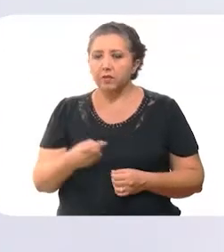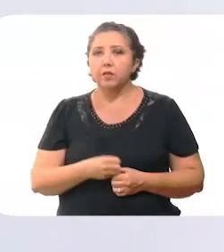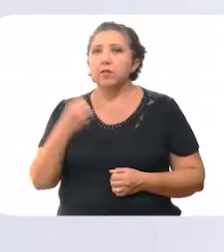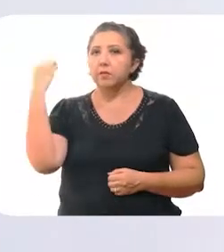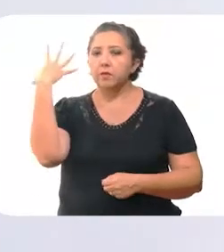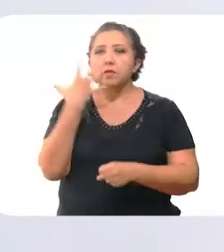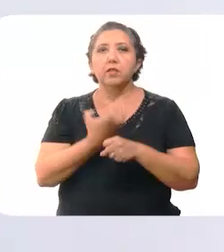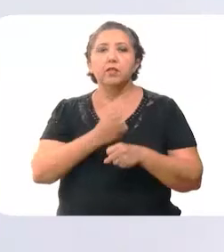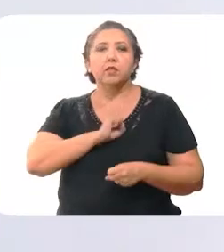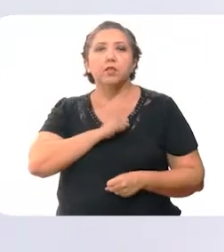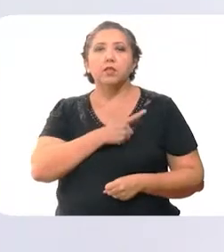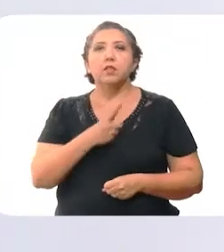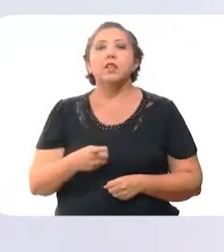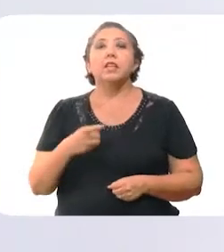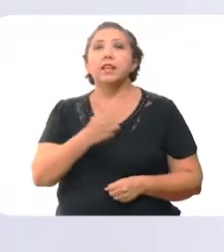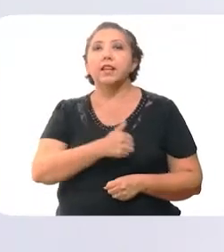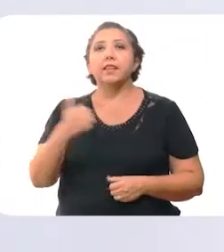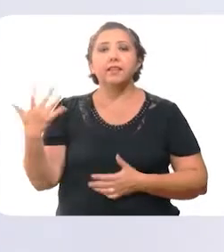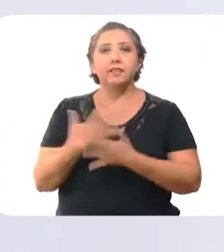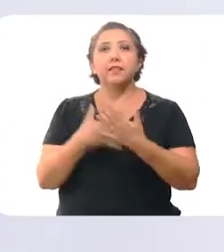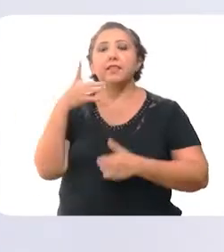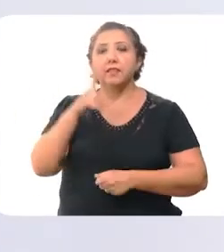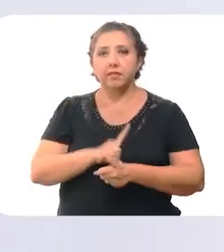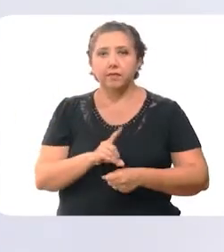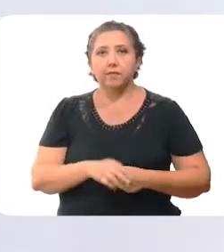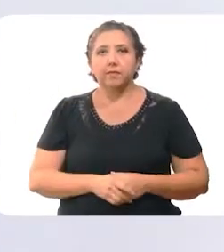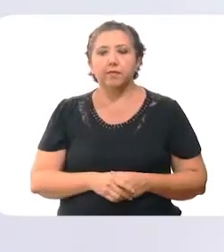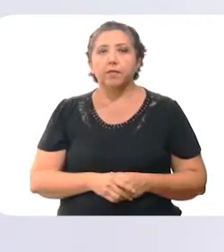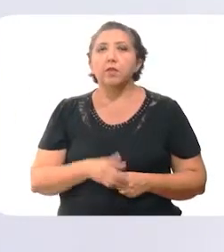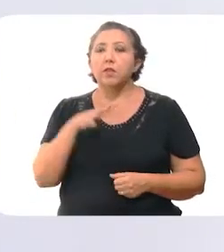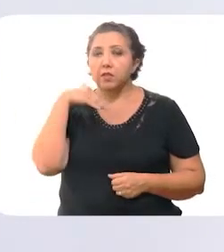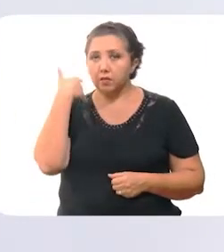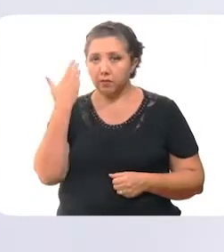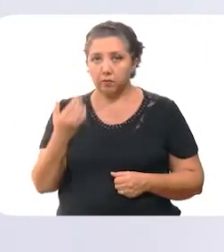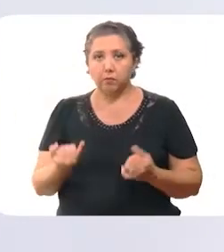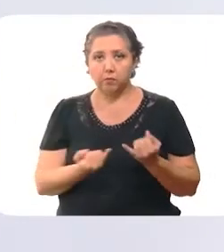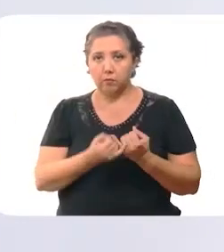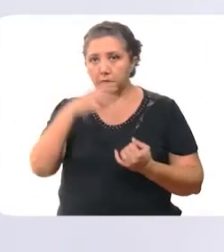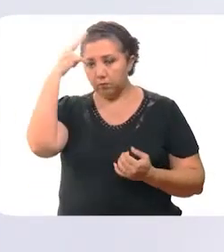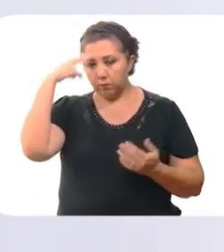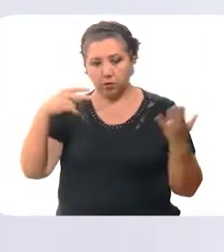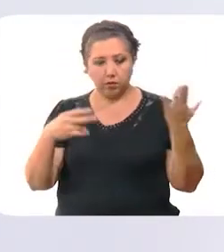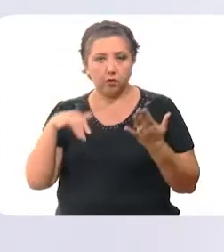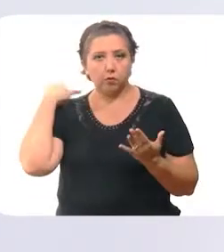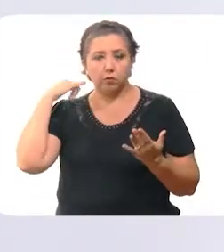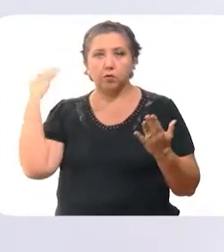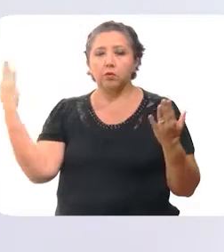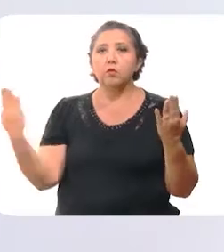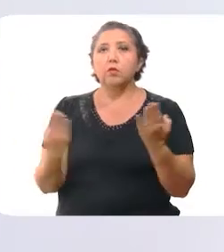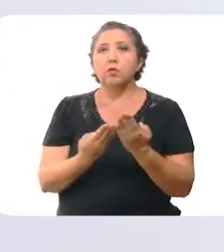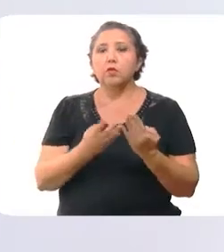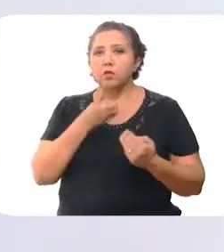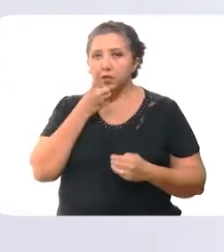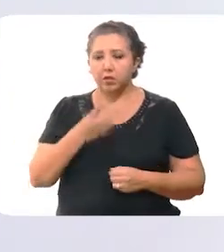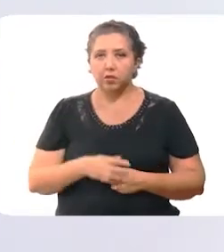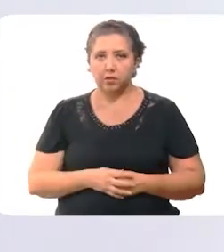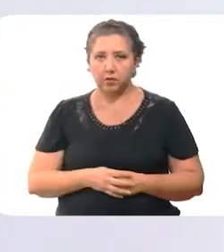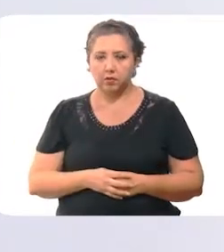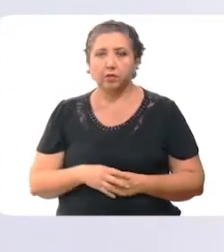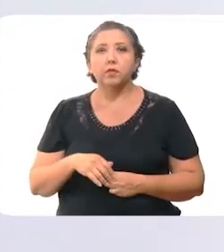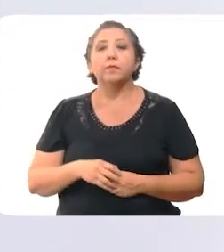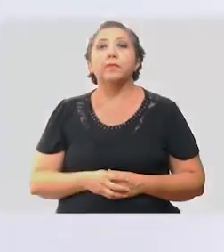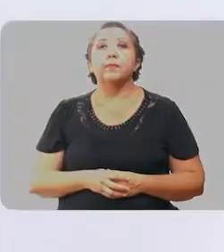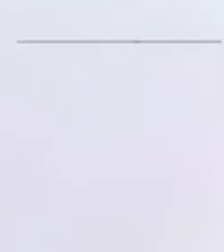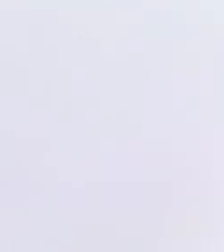el Semáforo Estatal de Salud se va a dar a conocer cada 15 días, con la finalidad de homologar fechas de presentación con el semáforo quincenal